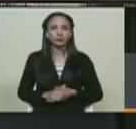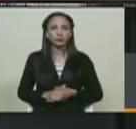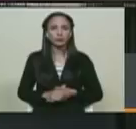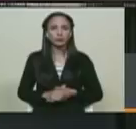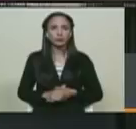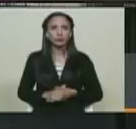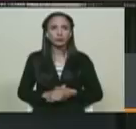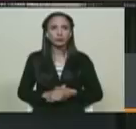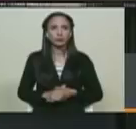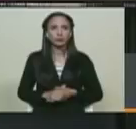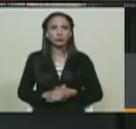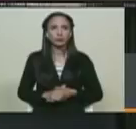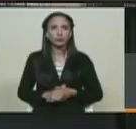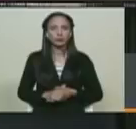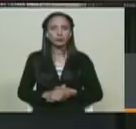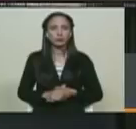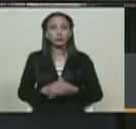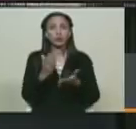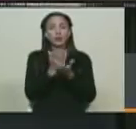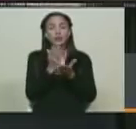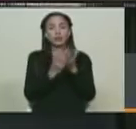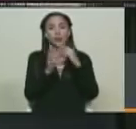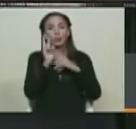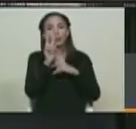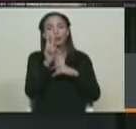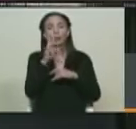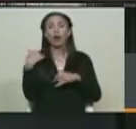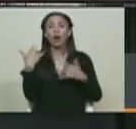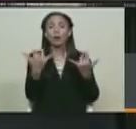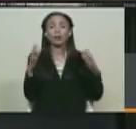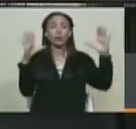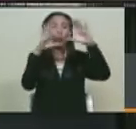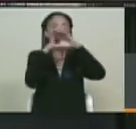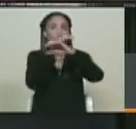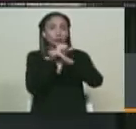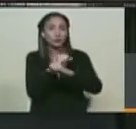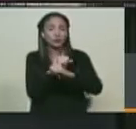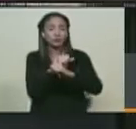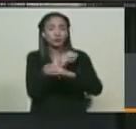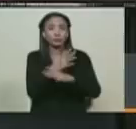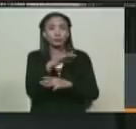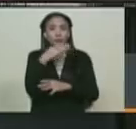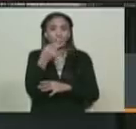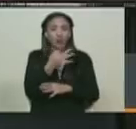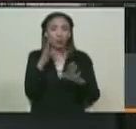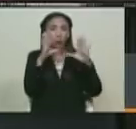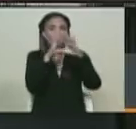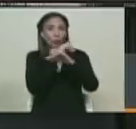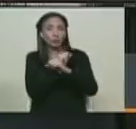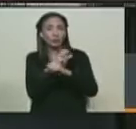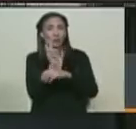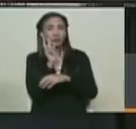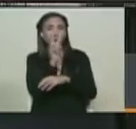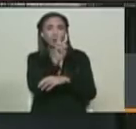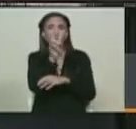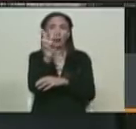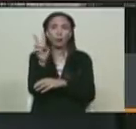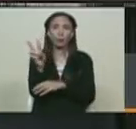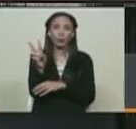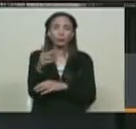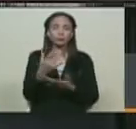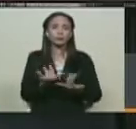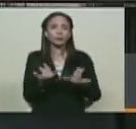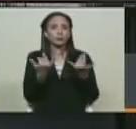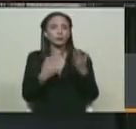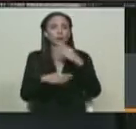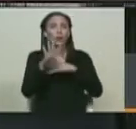Porque aquí hay que siempre estar pendiente, ya nos llegó la noche, final de la tarde, de esta tarde despejada del